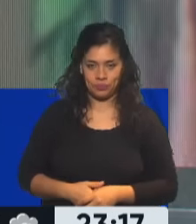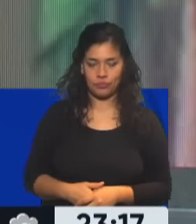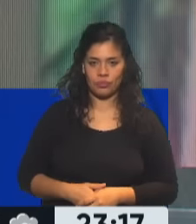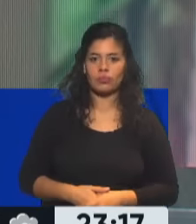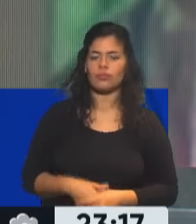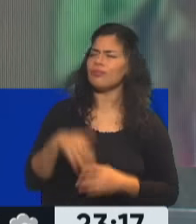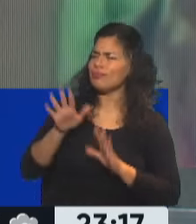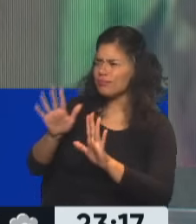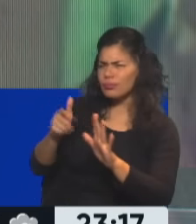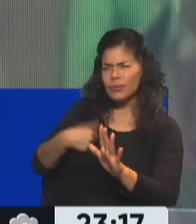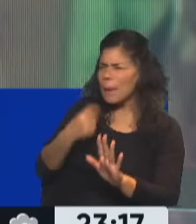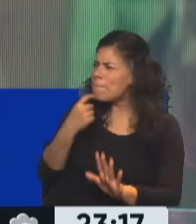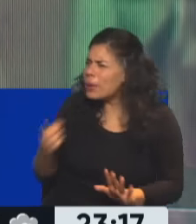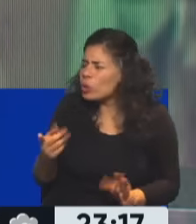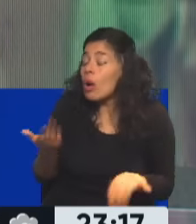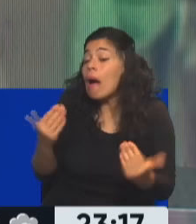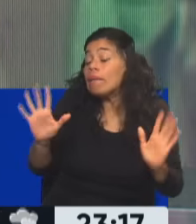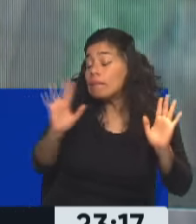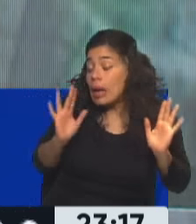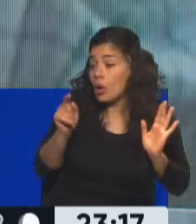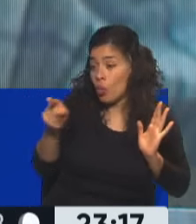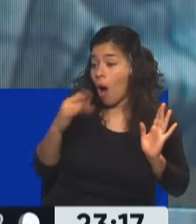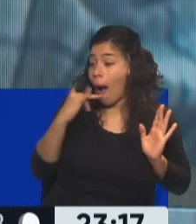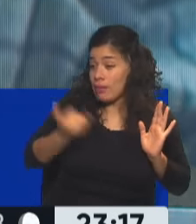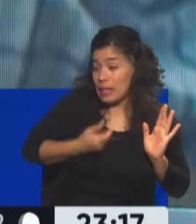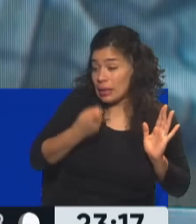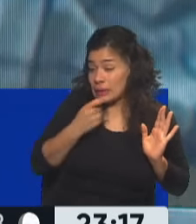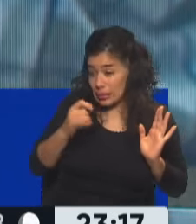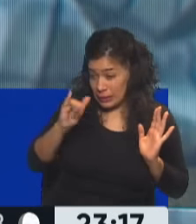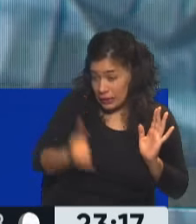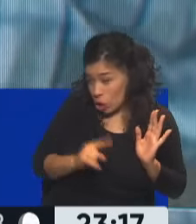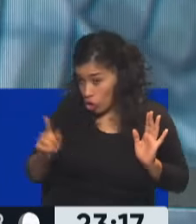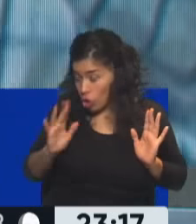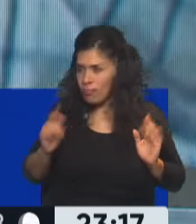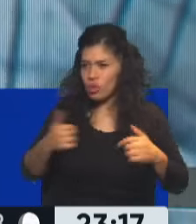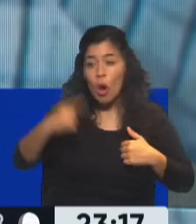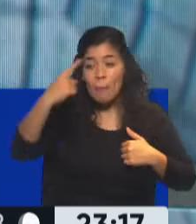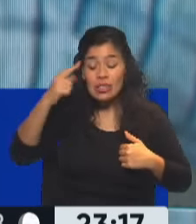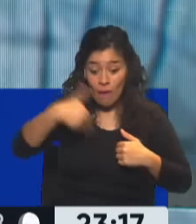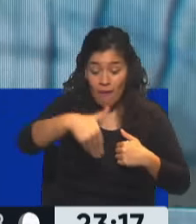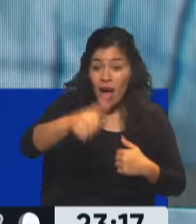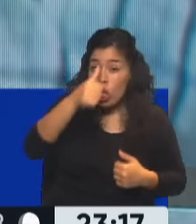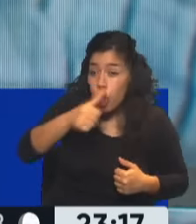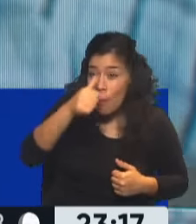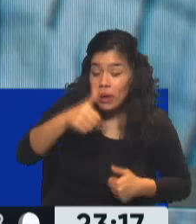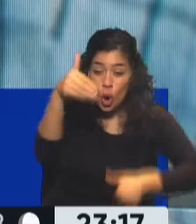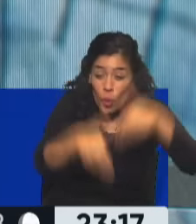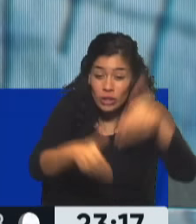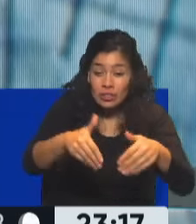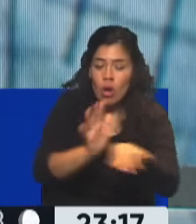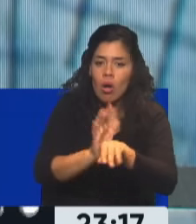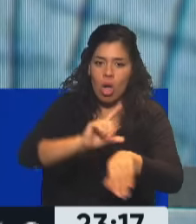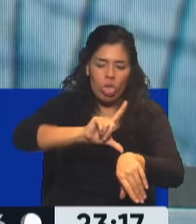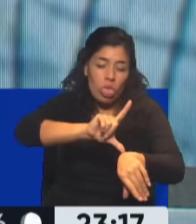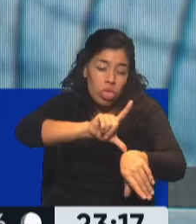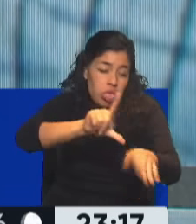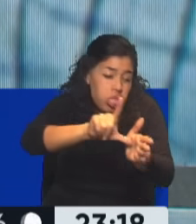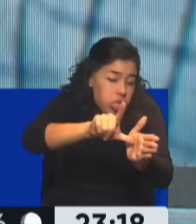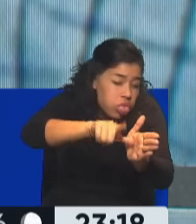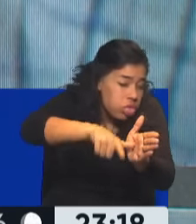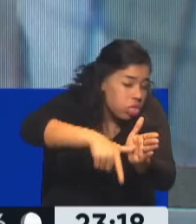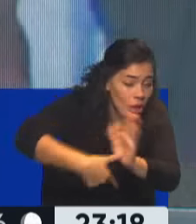equivoco, me da la sensación que este domingo va a ser una noche larga, larguísima, para Venezuela, ¿no? Sí,